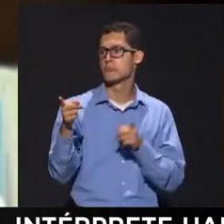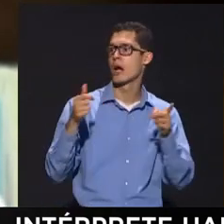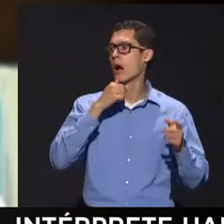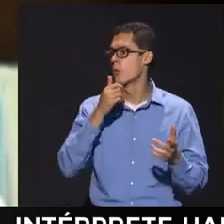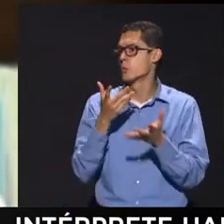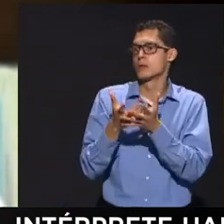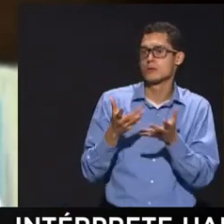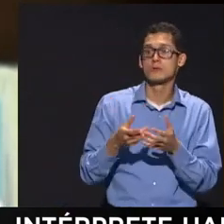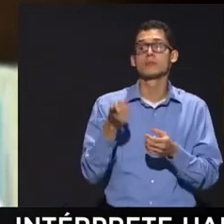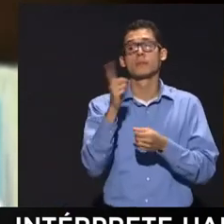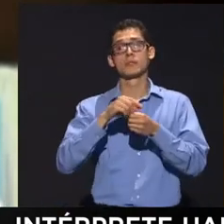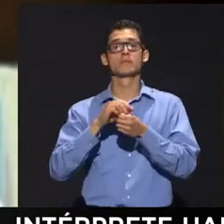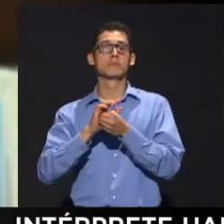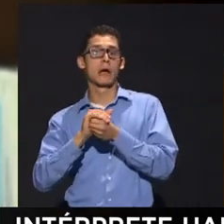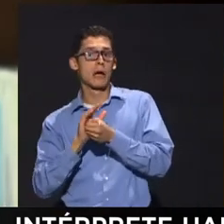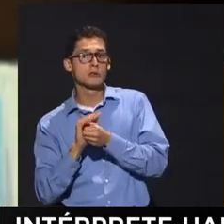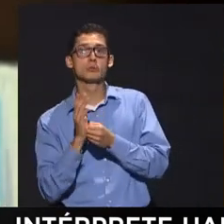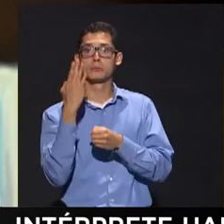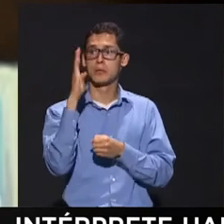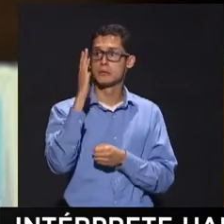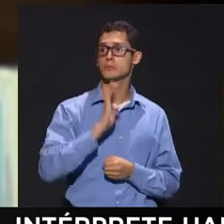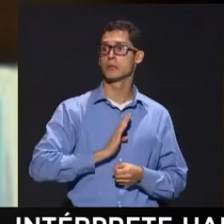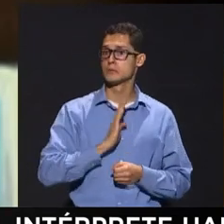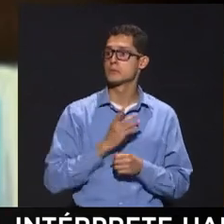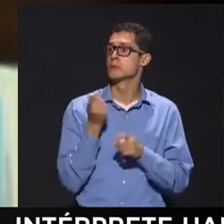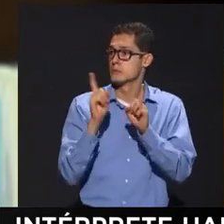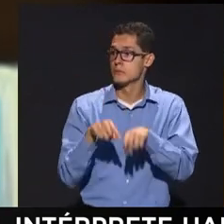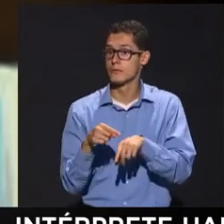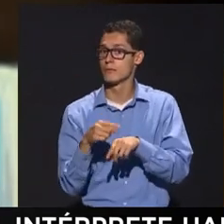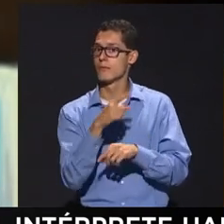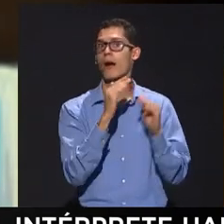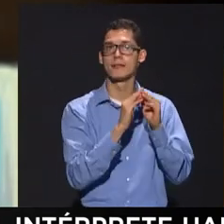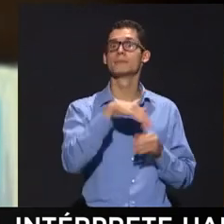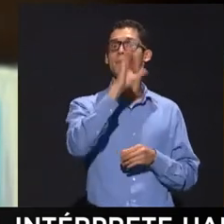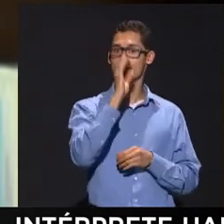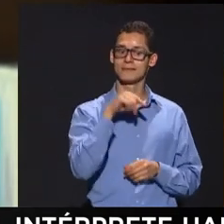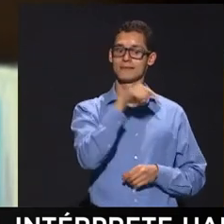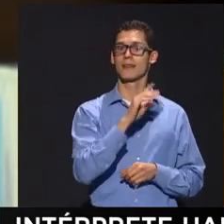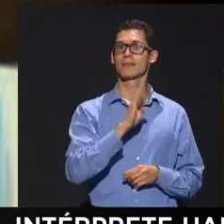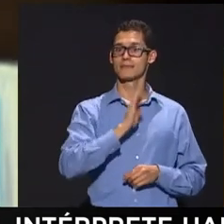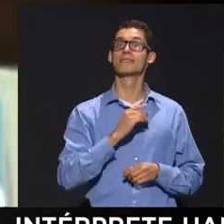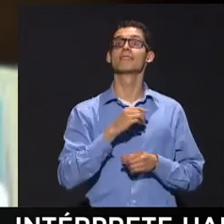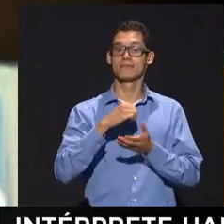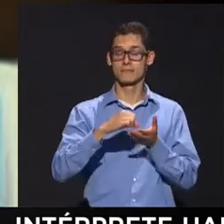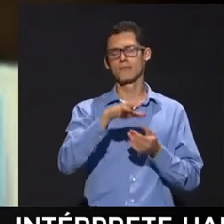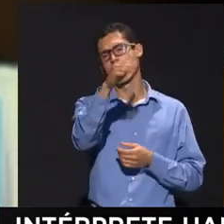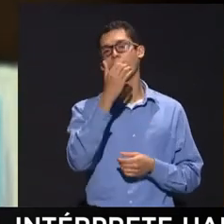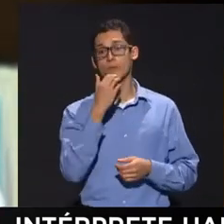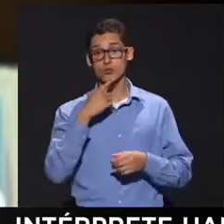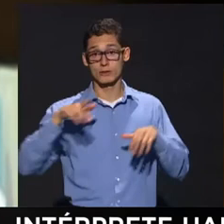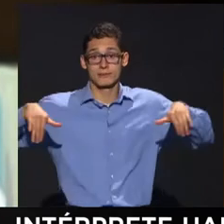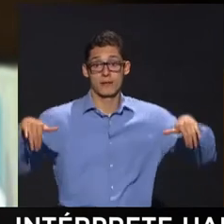que las invitaciones son como en esa línea. Apague todas las luces de los lugares en los que usted no esté. Si usted está en la sala, apague la luz de la